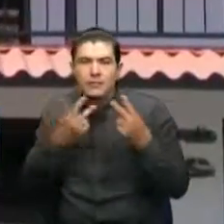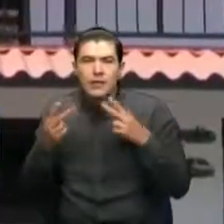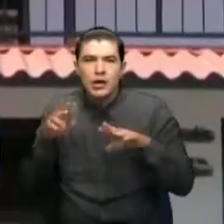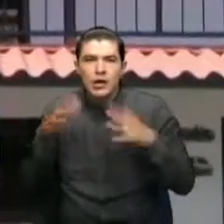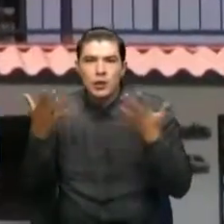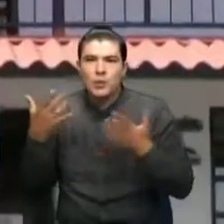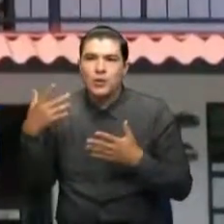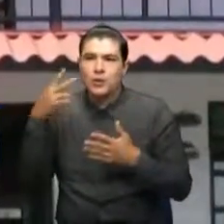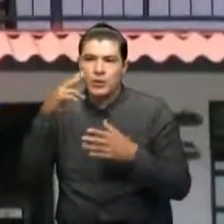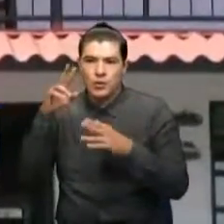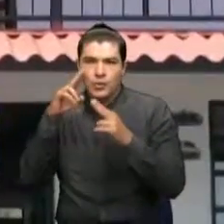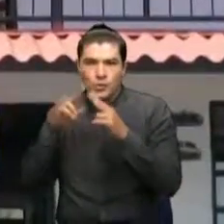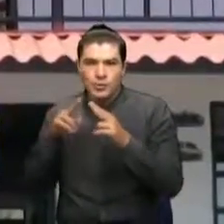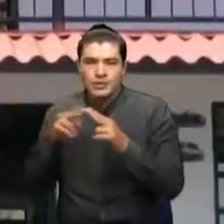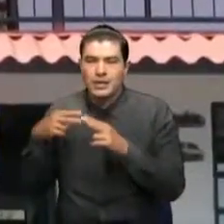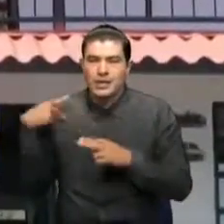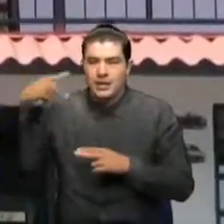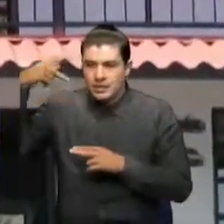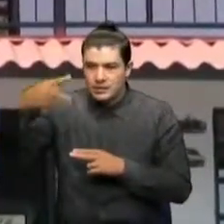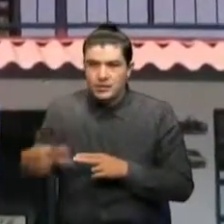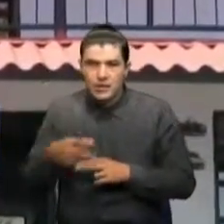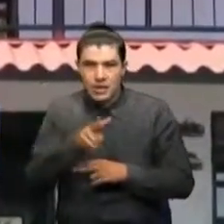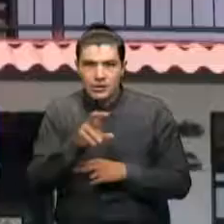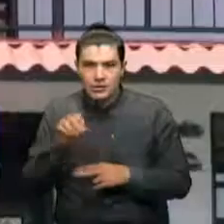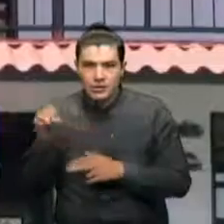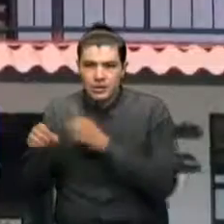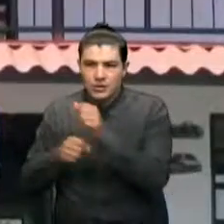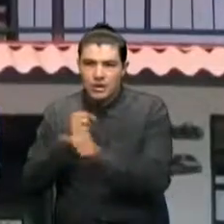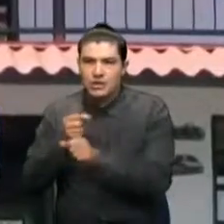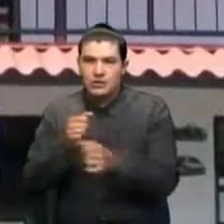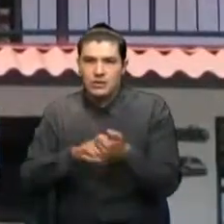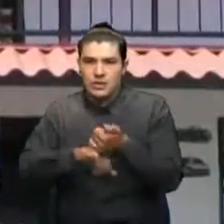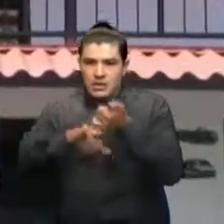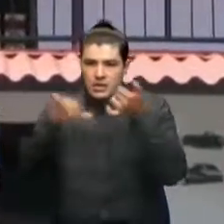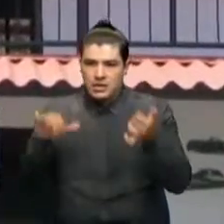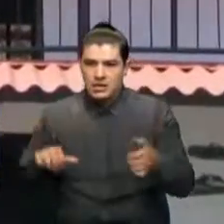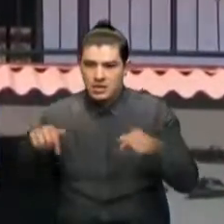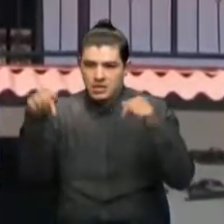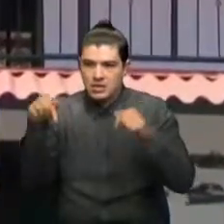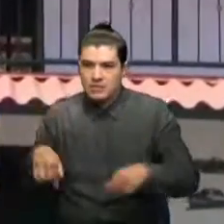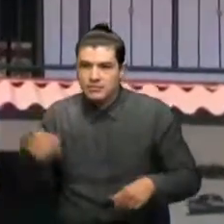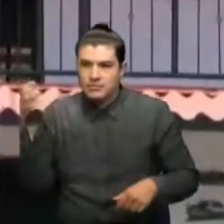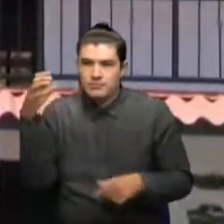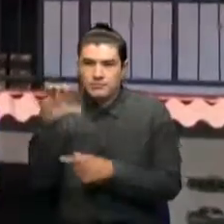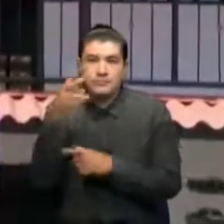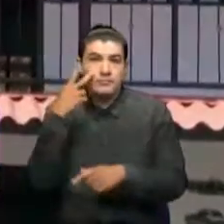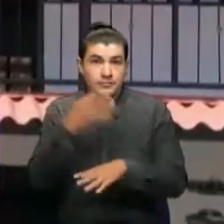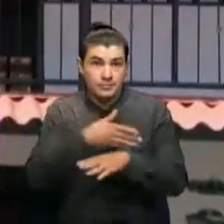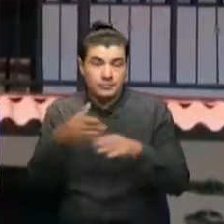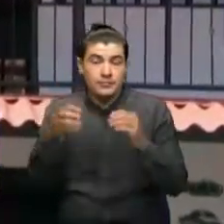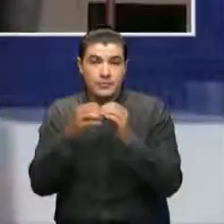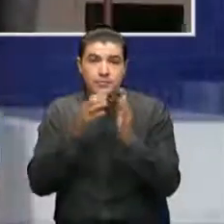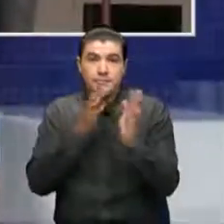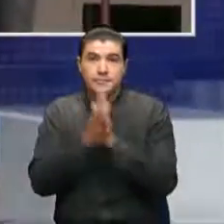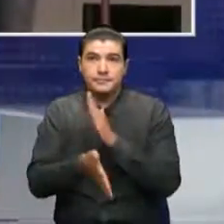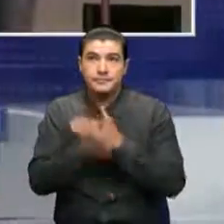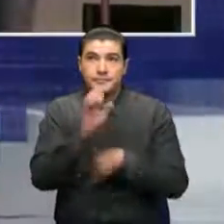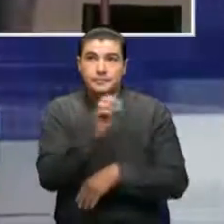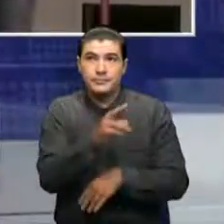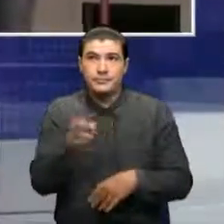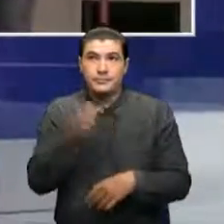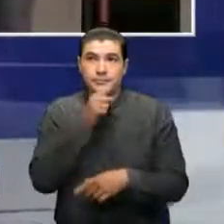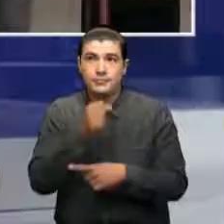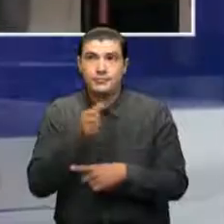condensa la historia del bicentenario de la independencia de nuestro país. Con la cámara de Weimar Aldemar Gómez López,